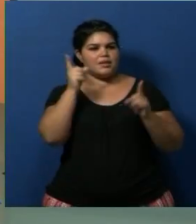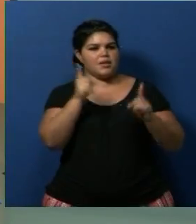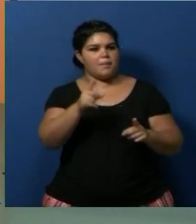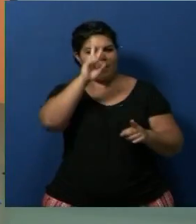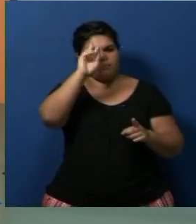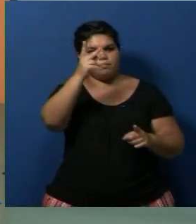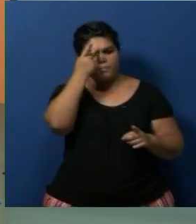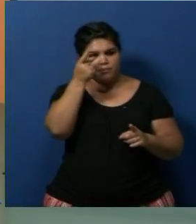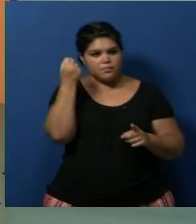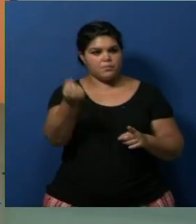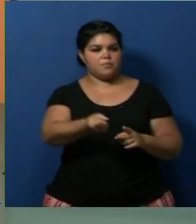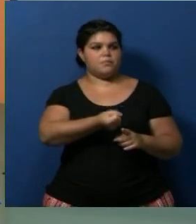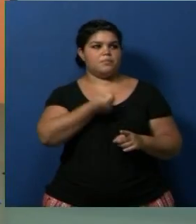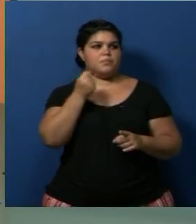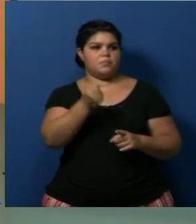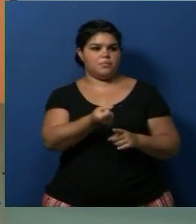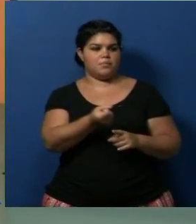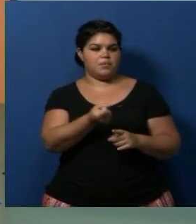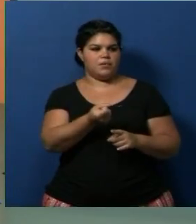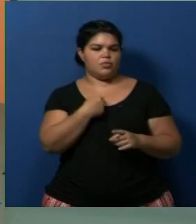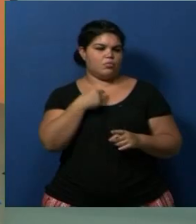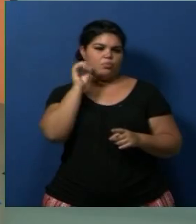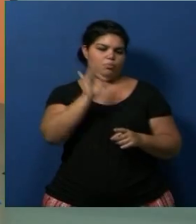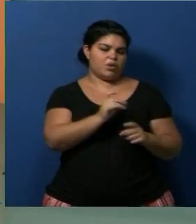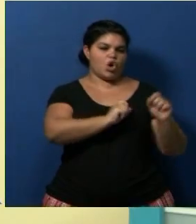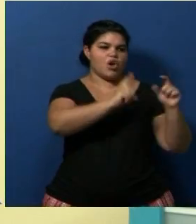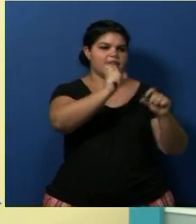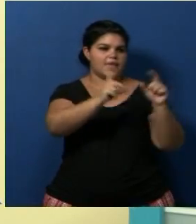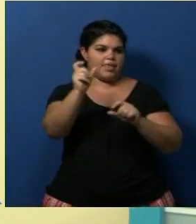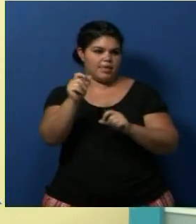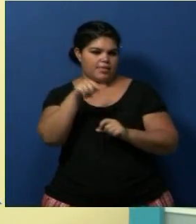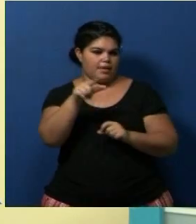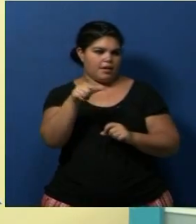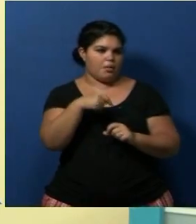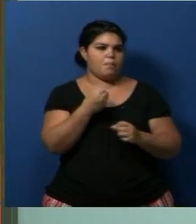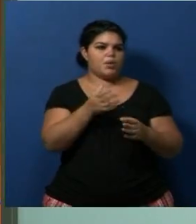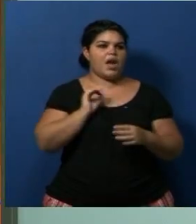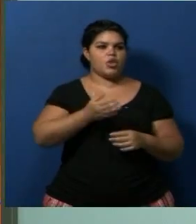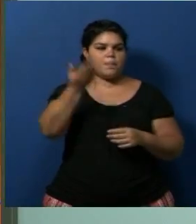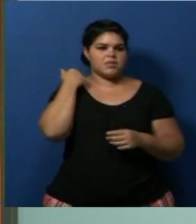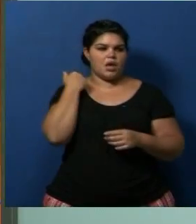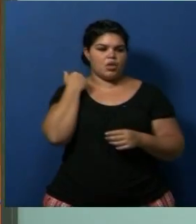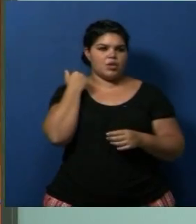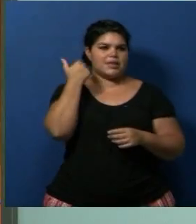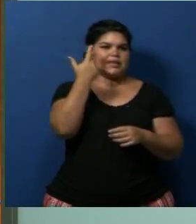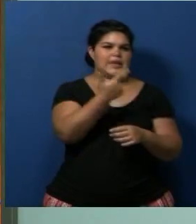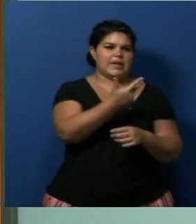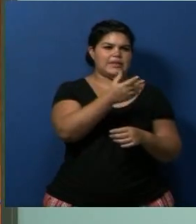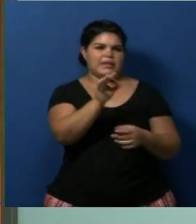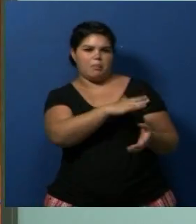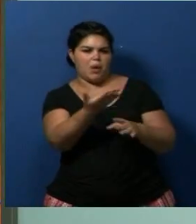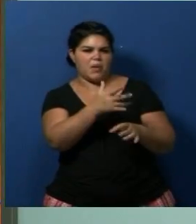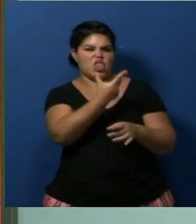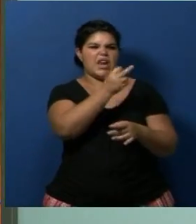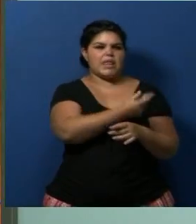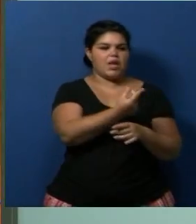pensamiento. Nada, lo tomo solamente por las estadísticas, porque realmente, no sé, el año pasado, cada 30 y pico horas, había un femicidio